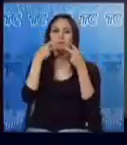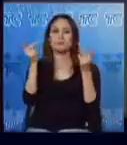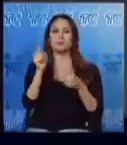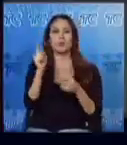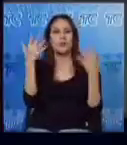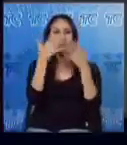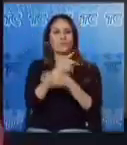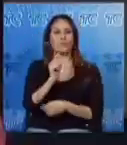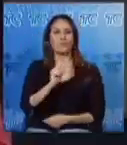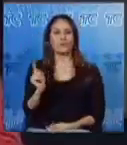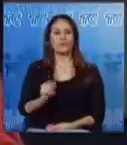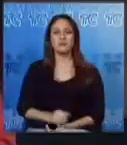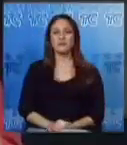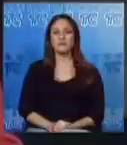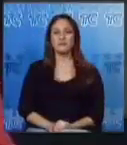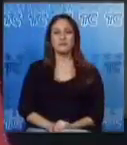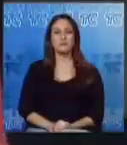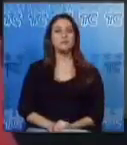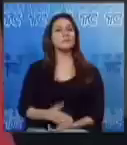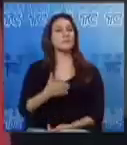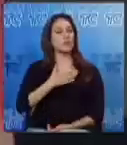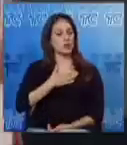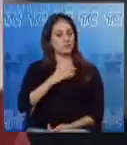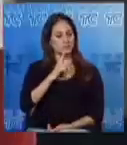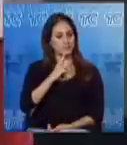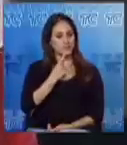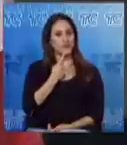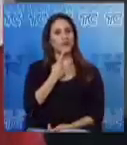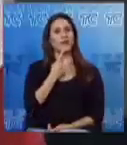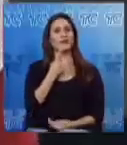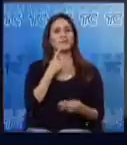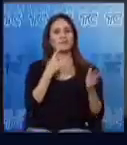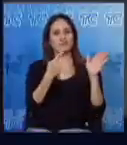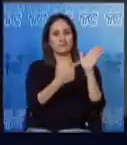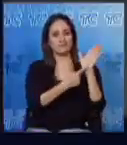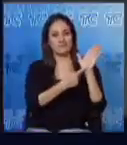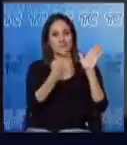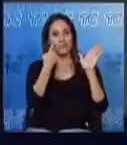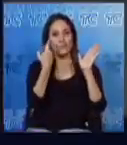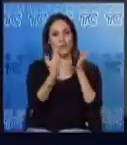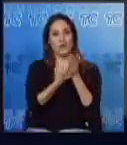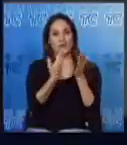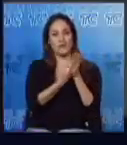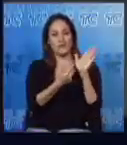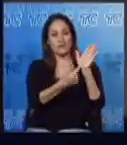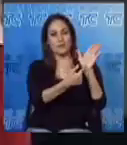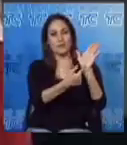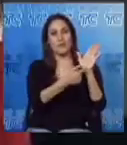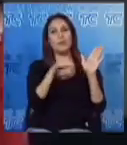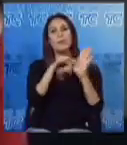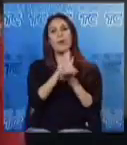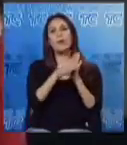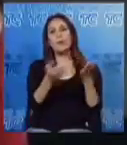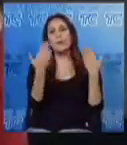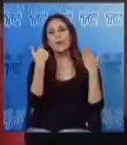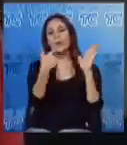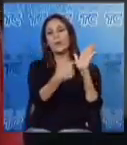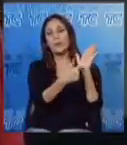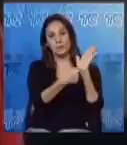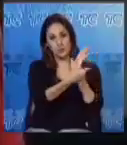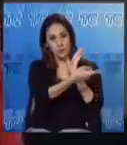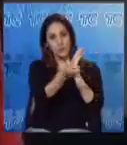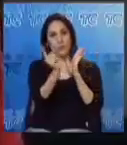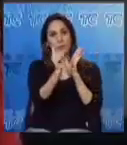públicas. Yo soy seria. Aquí están los papeles del Banco de Guayaquil que demuestra que